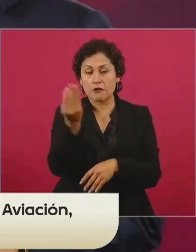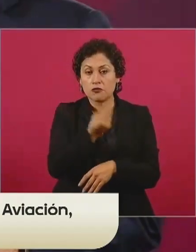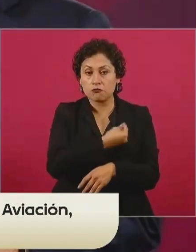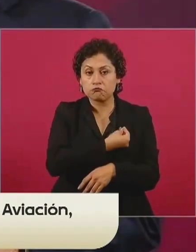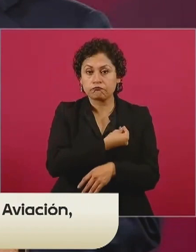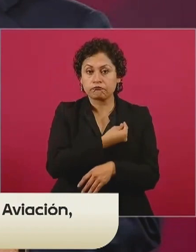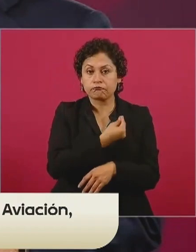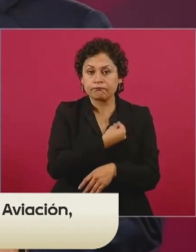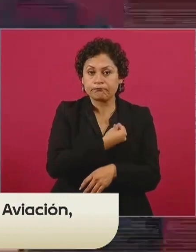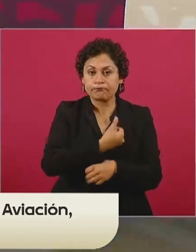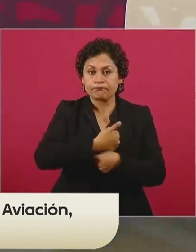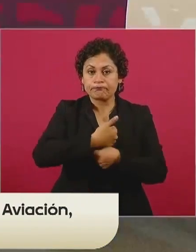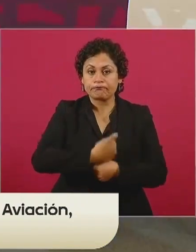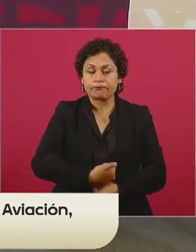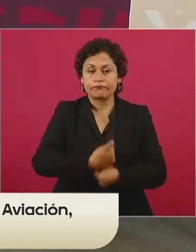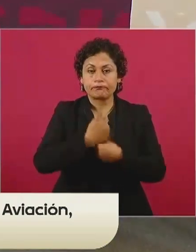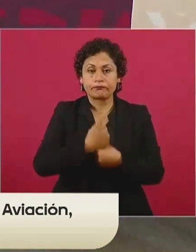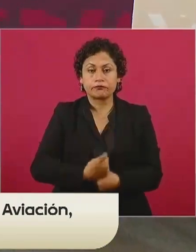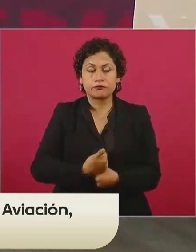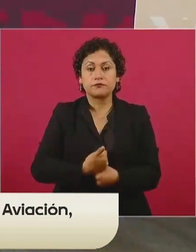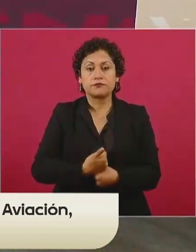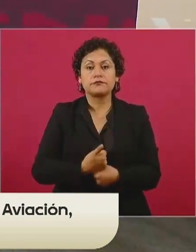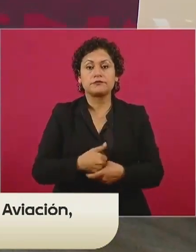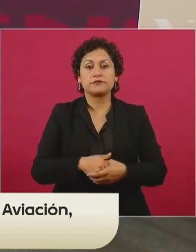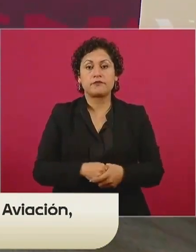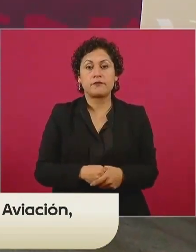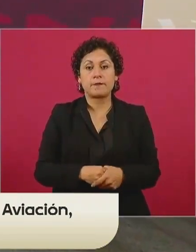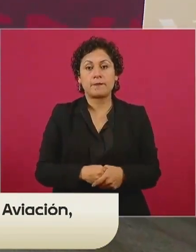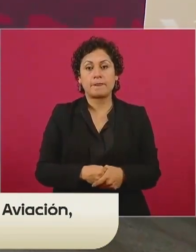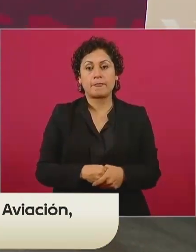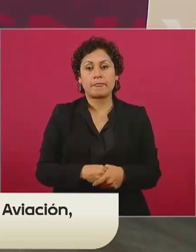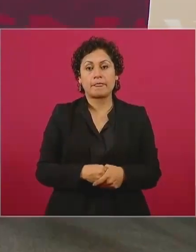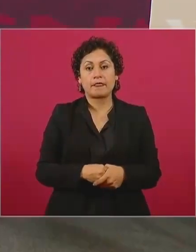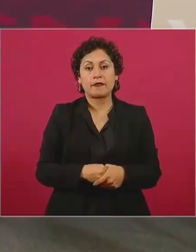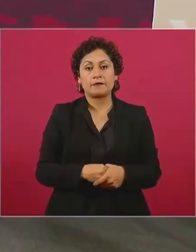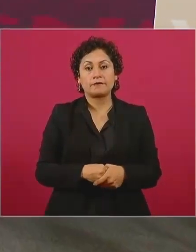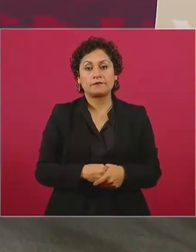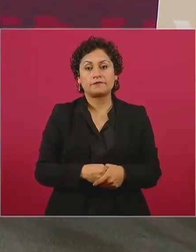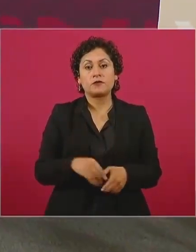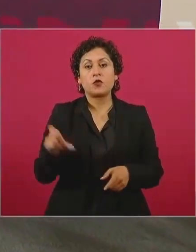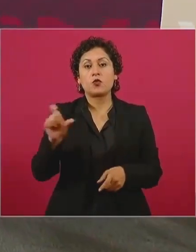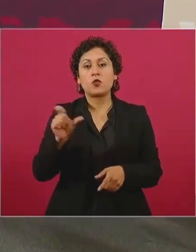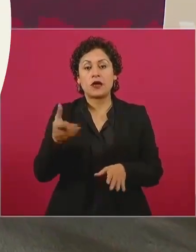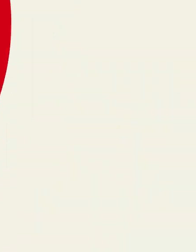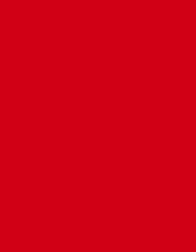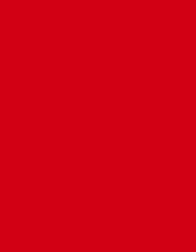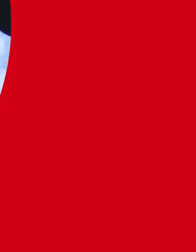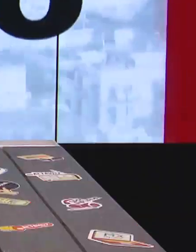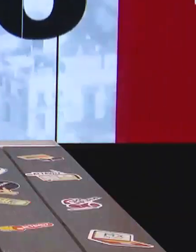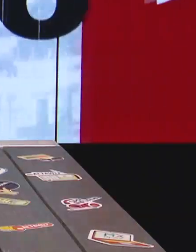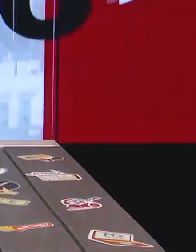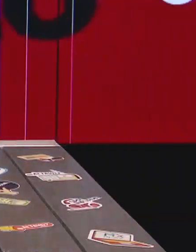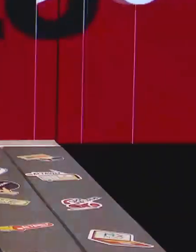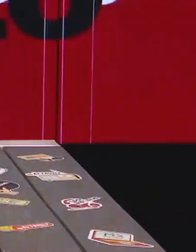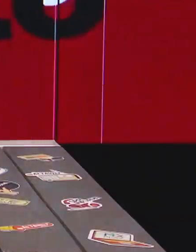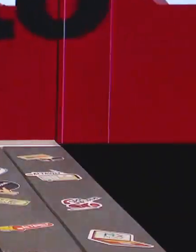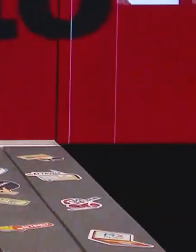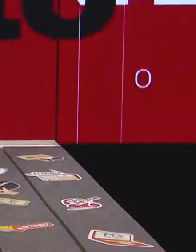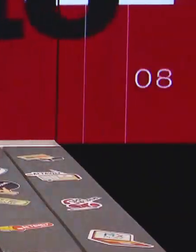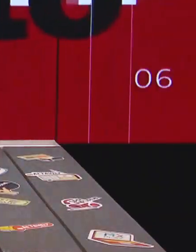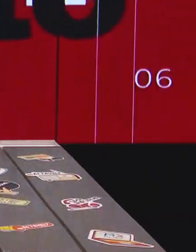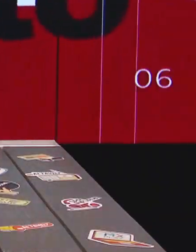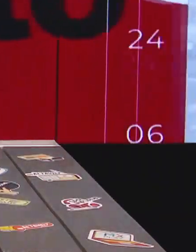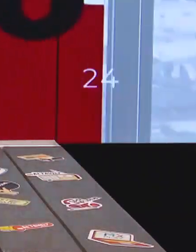desde que en los tiempos del neoliberalismo y bueno el presidente